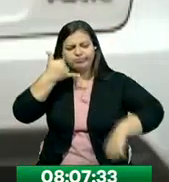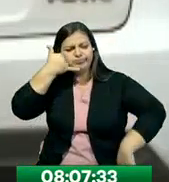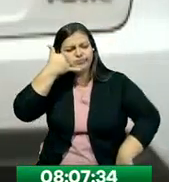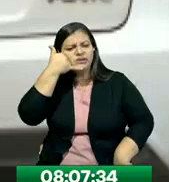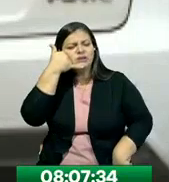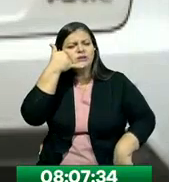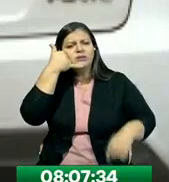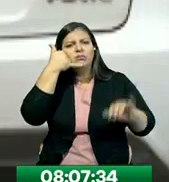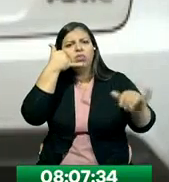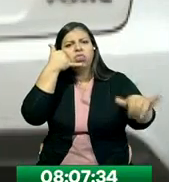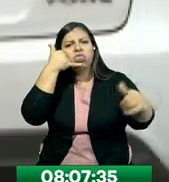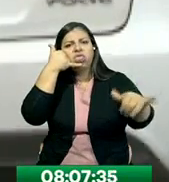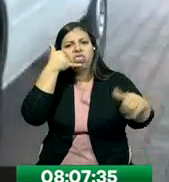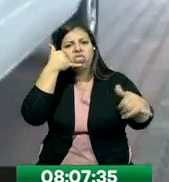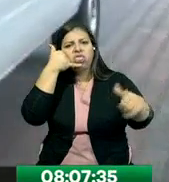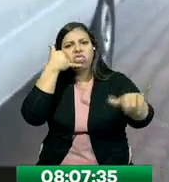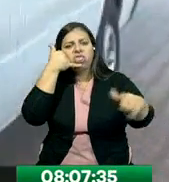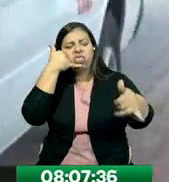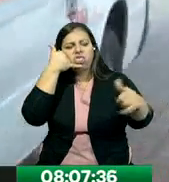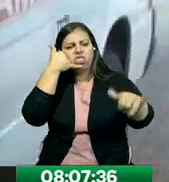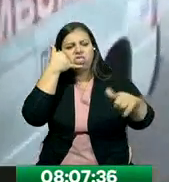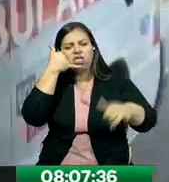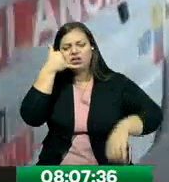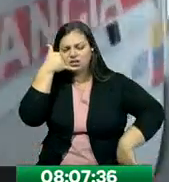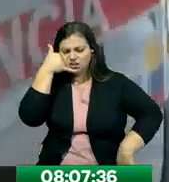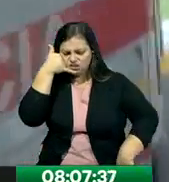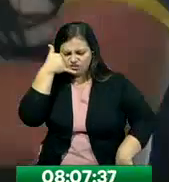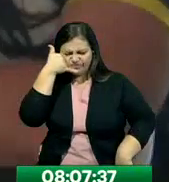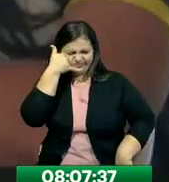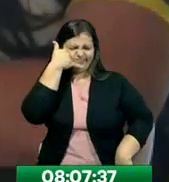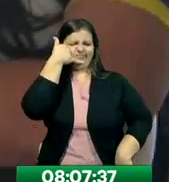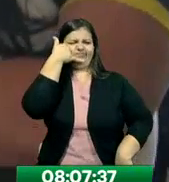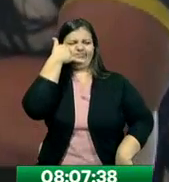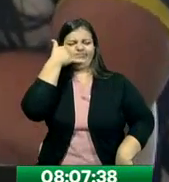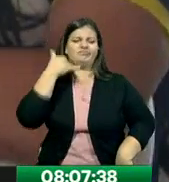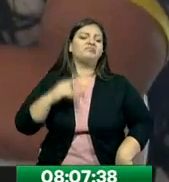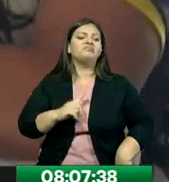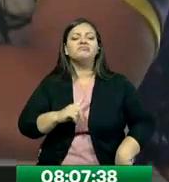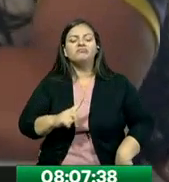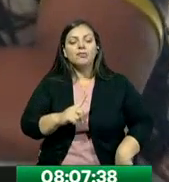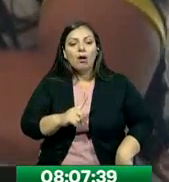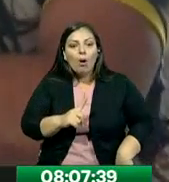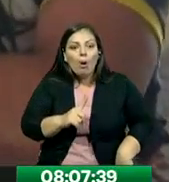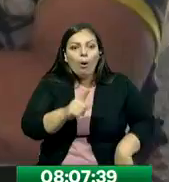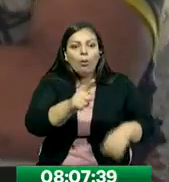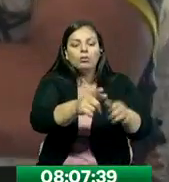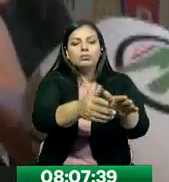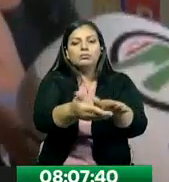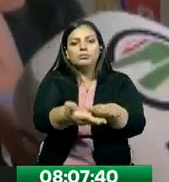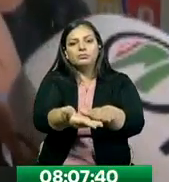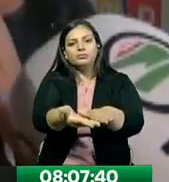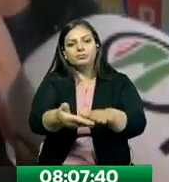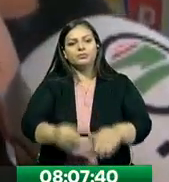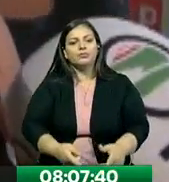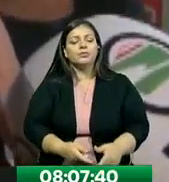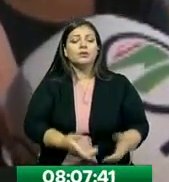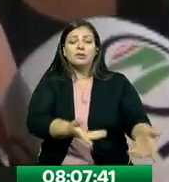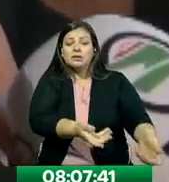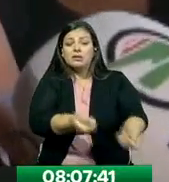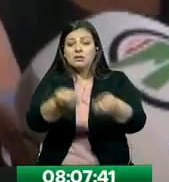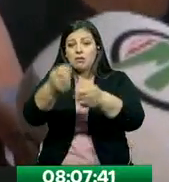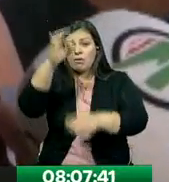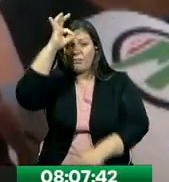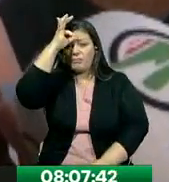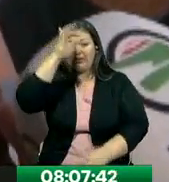encontrada la víctima. Aunque sus familiares la llevaron a una casa de salud, nada se pudo hacer por salvarle la vida. Lo que hacía era mantener a